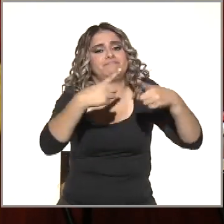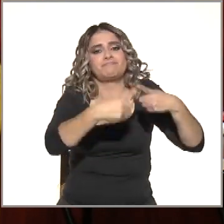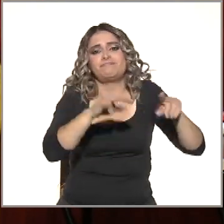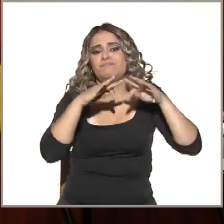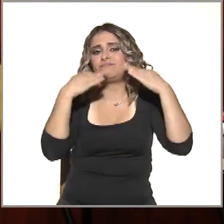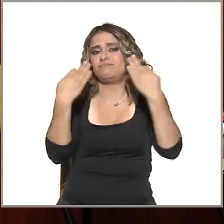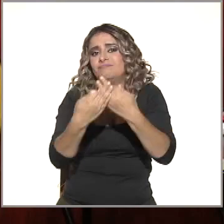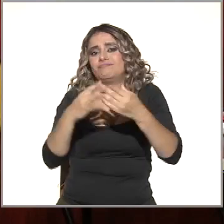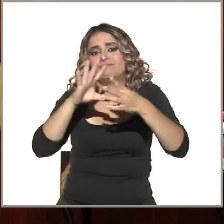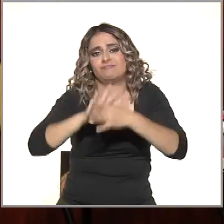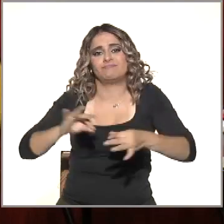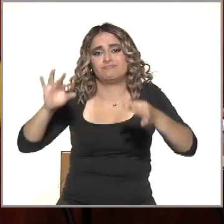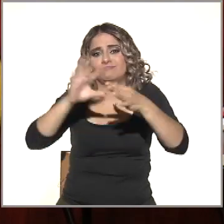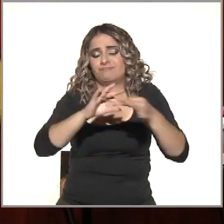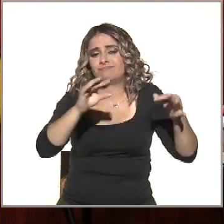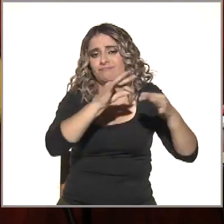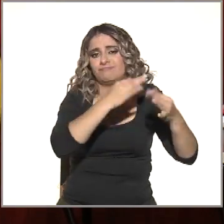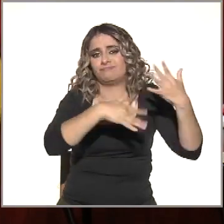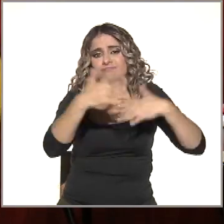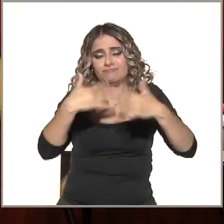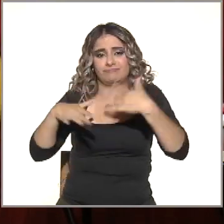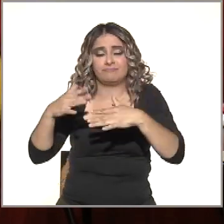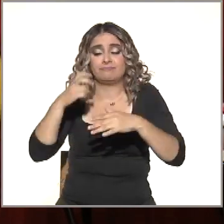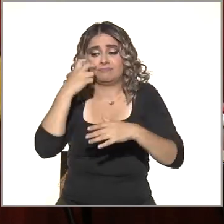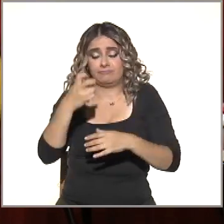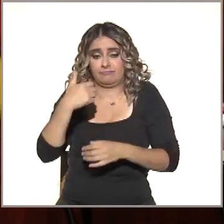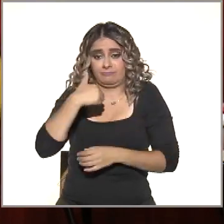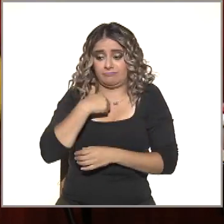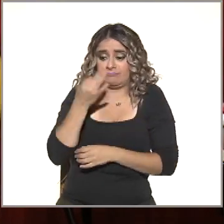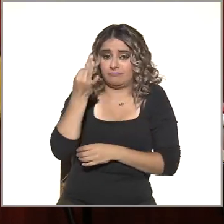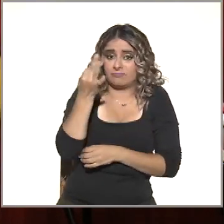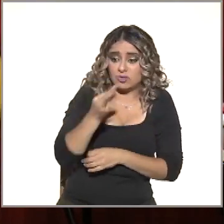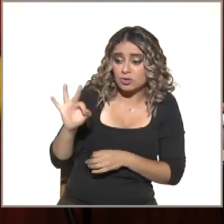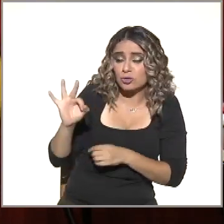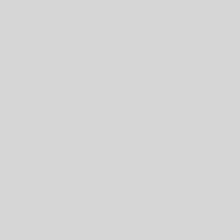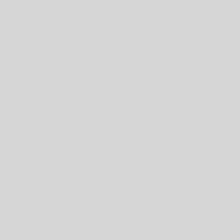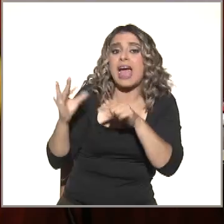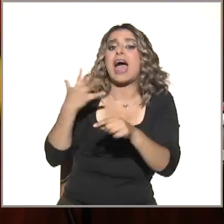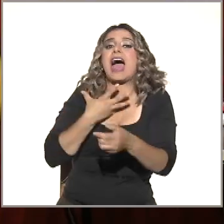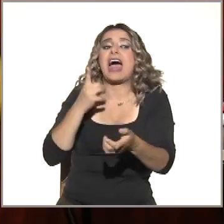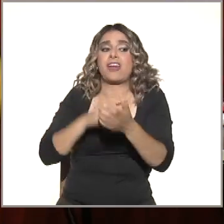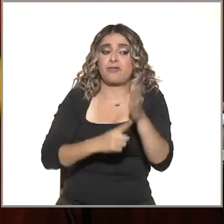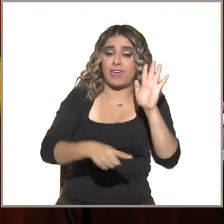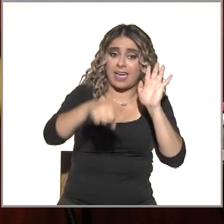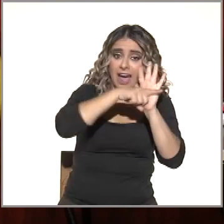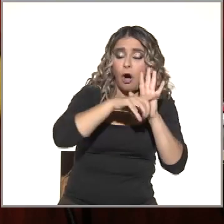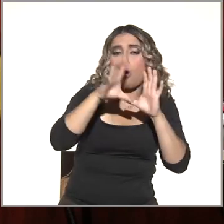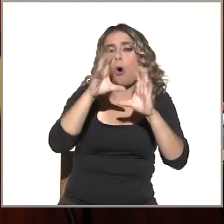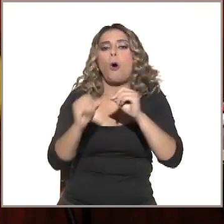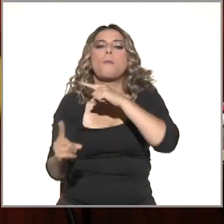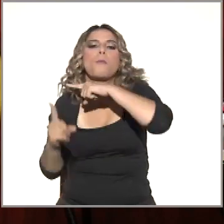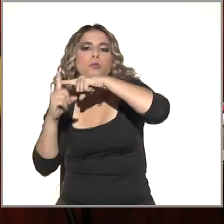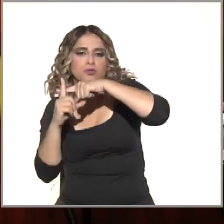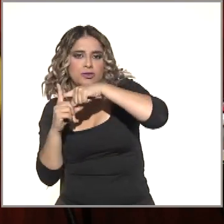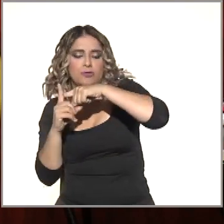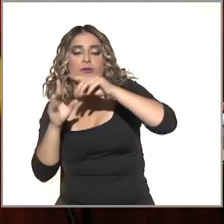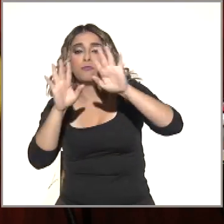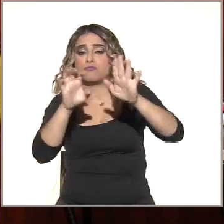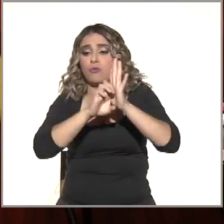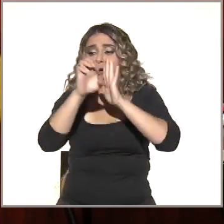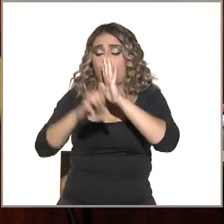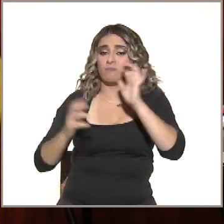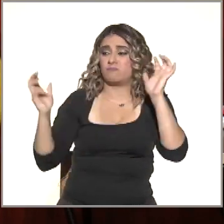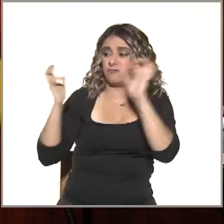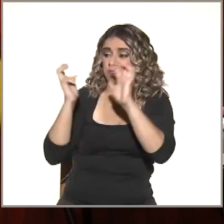de hablar tienen sus funciones sociales. La grosería tiene una función social. Muchas veces un conflicto